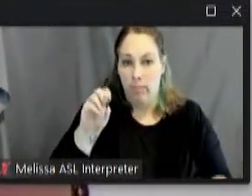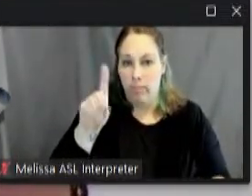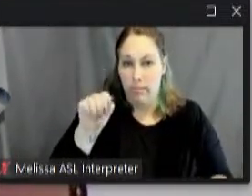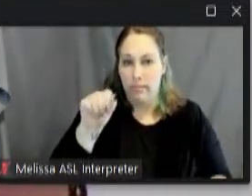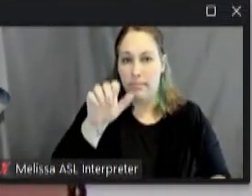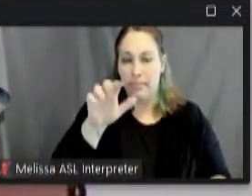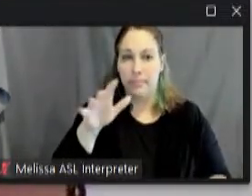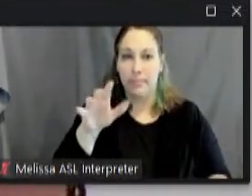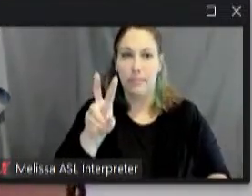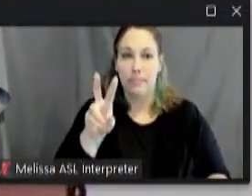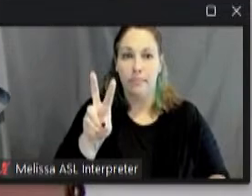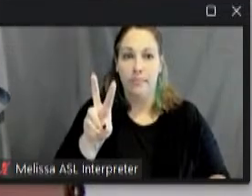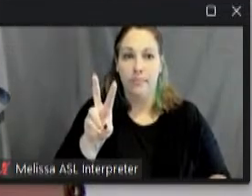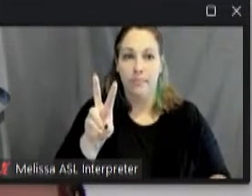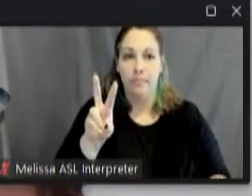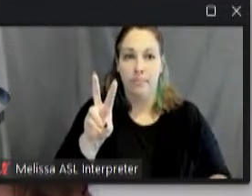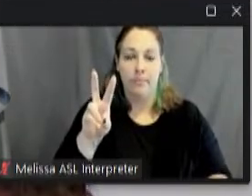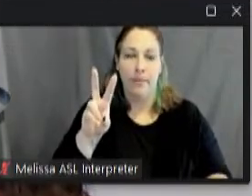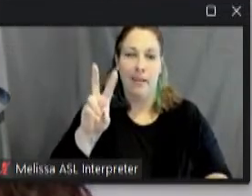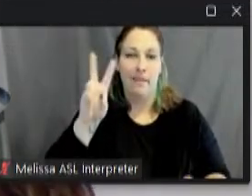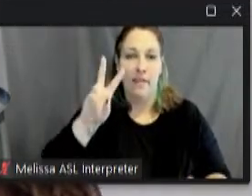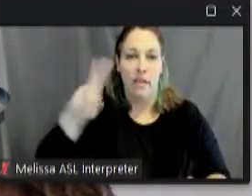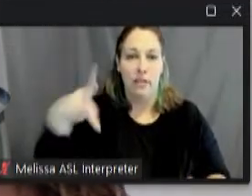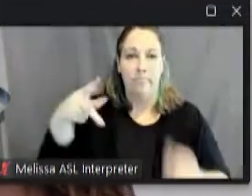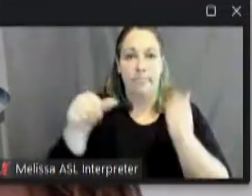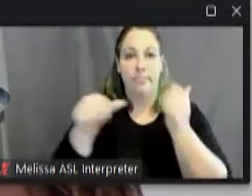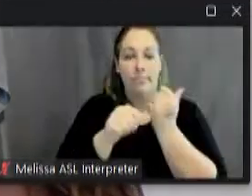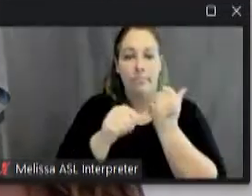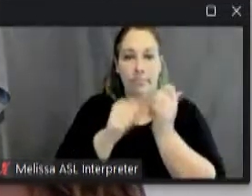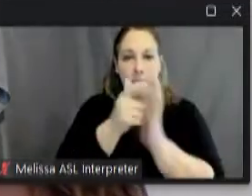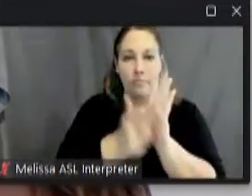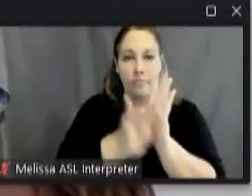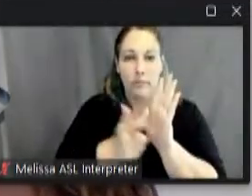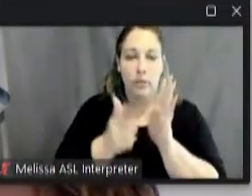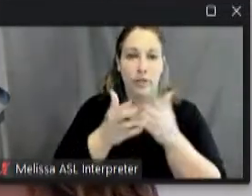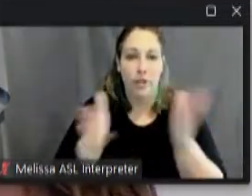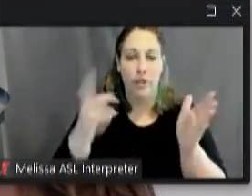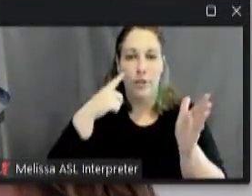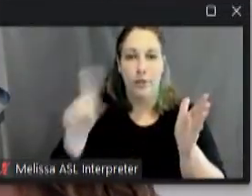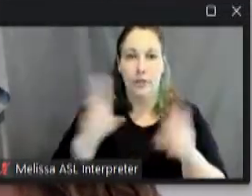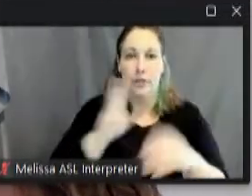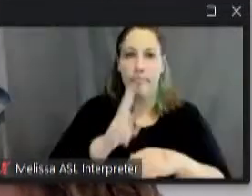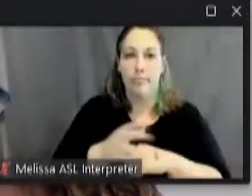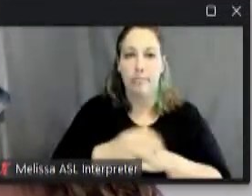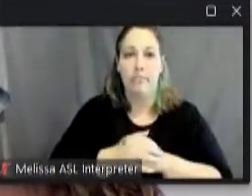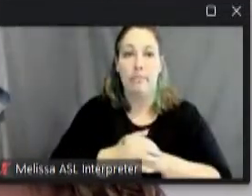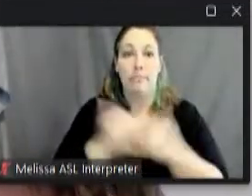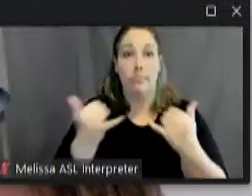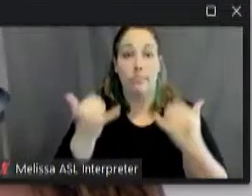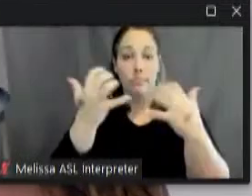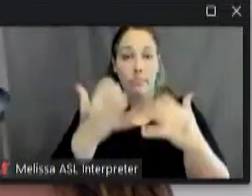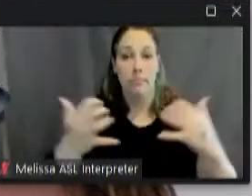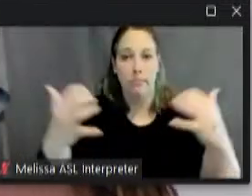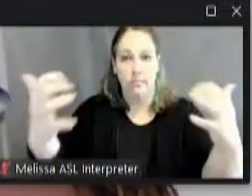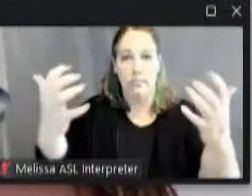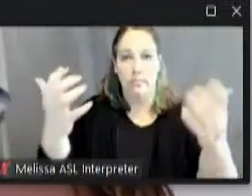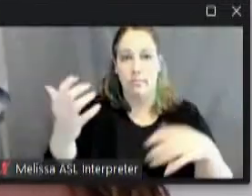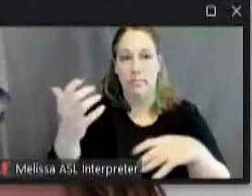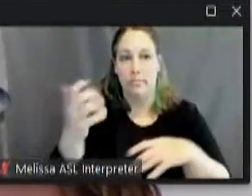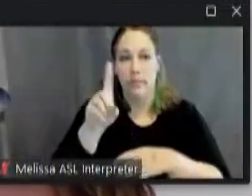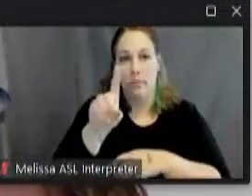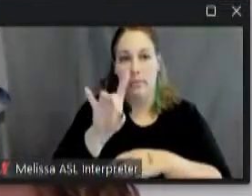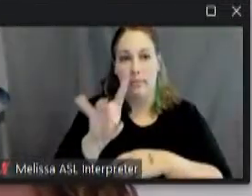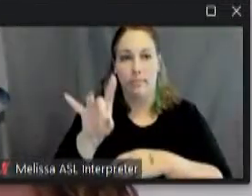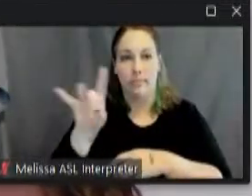comparece ante esta 188 Asamblea, periodo de sesiones de la Comisión Interamericana de Derechos Humanos, atendiendo la